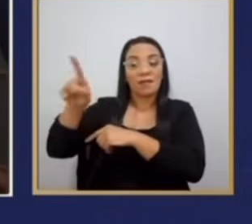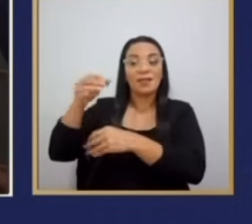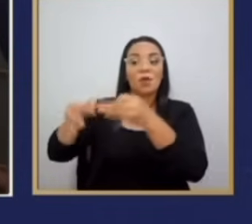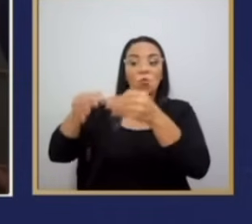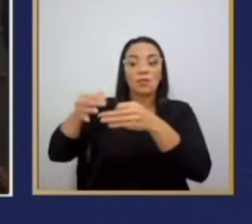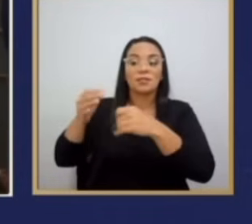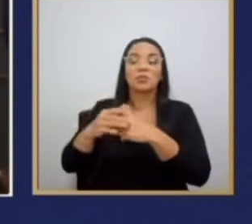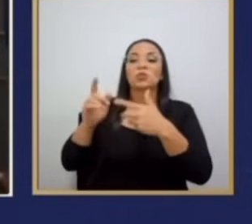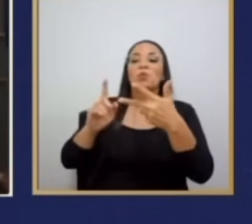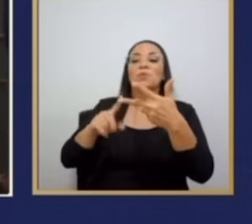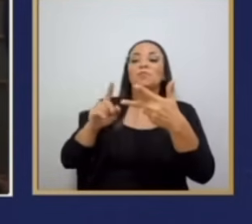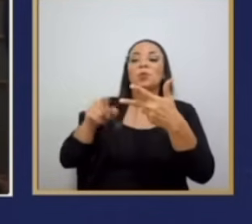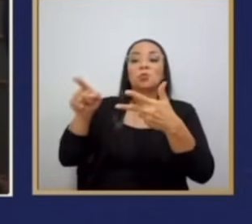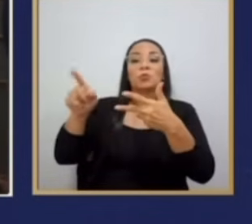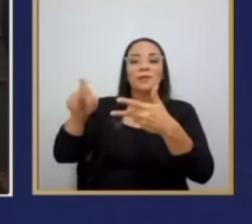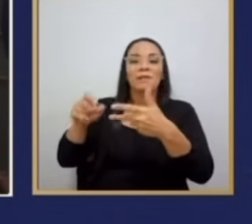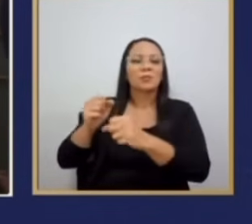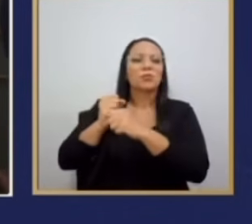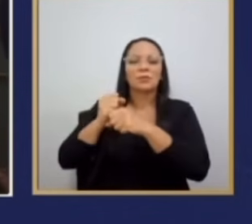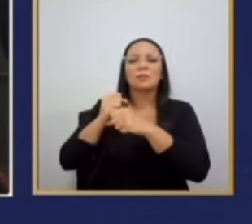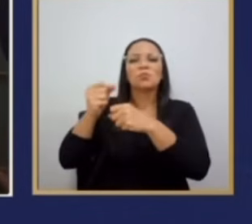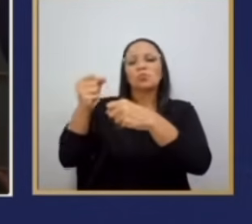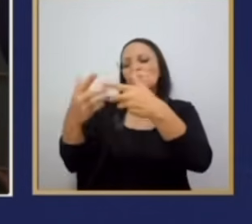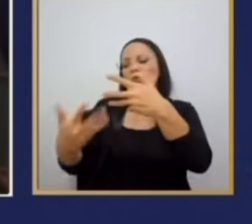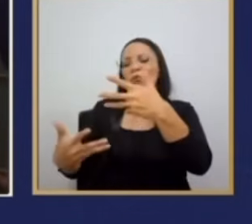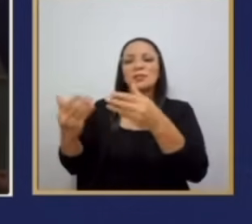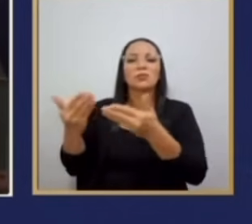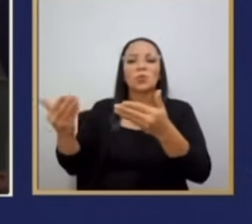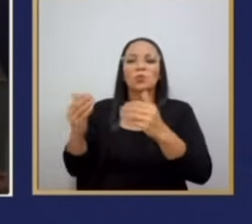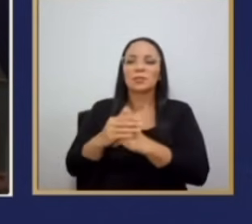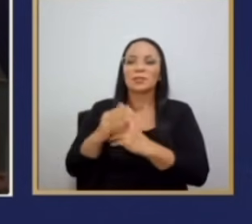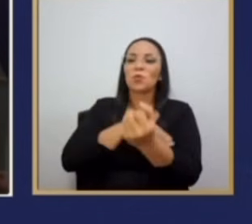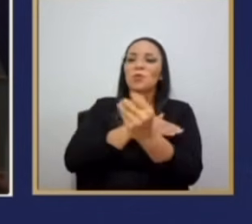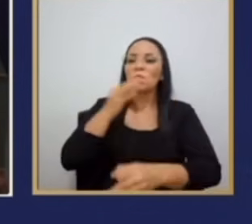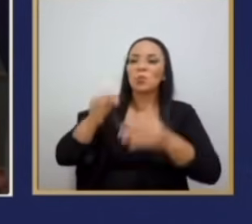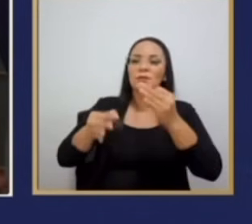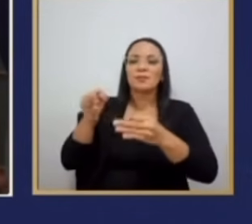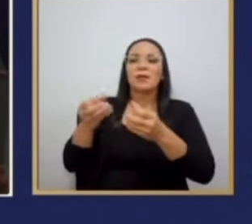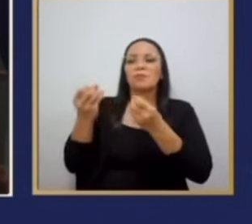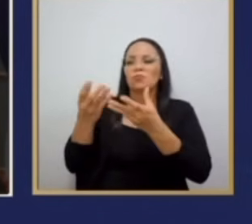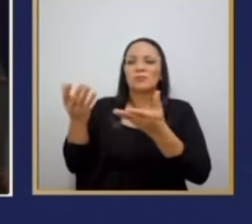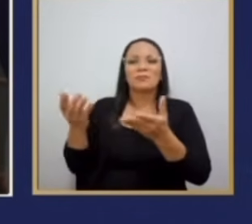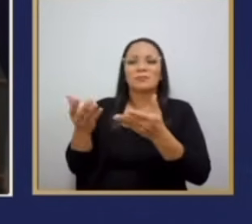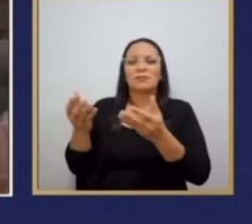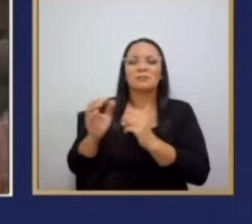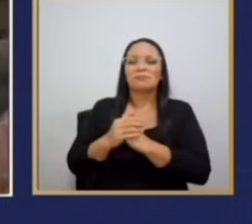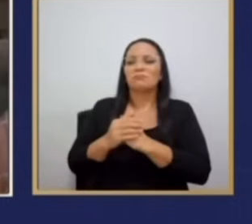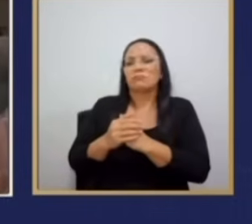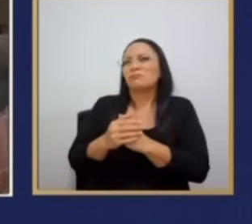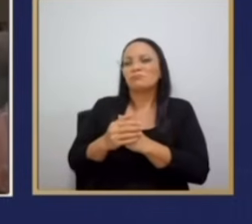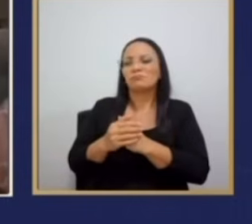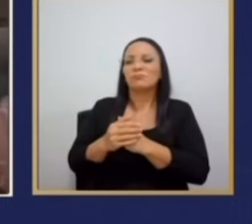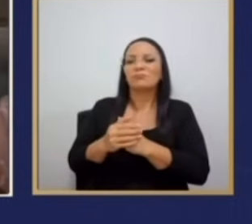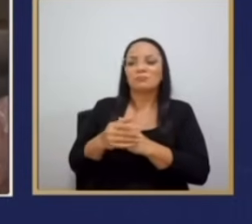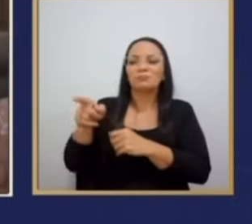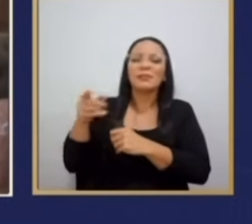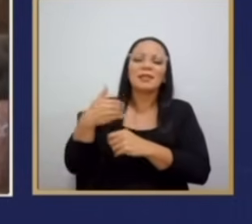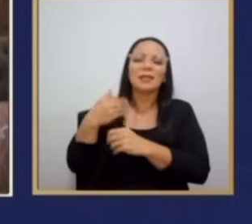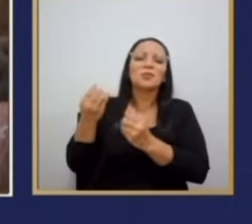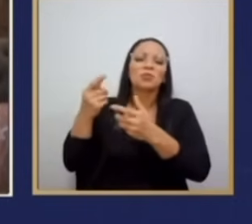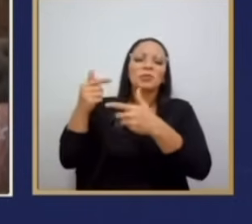asegurándose de tantísimas cosas que el Poder Judicial tiene como oportunidades de mejora.